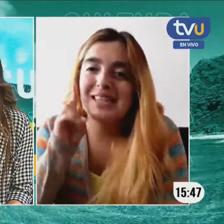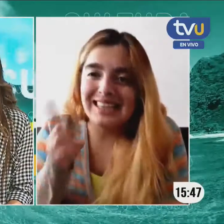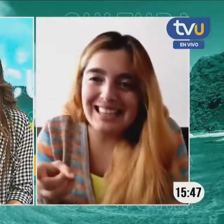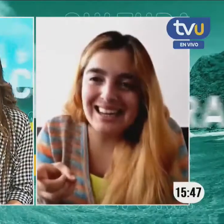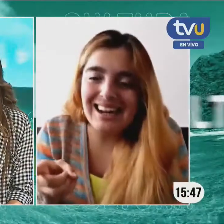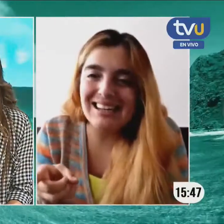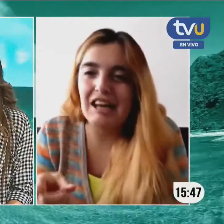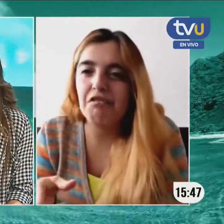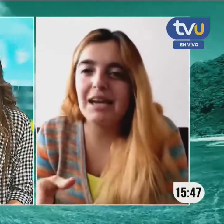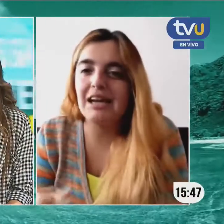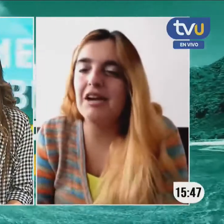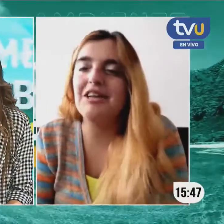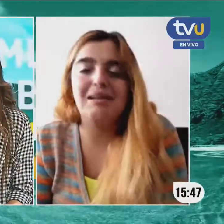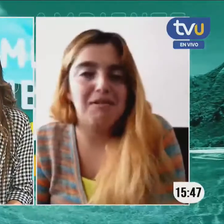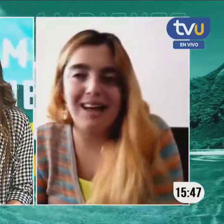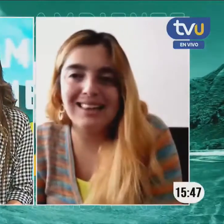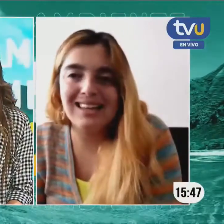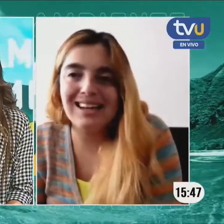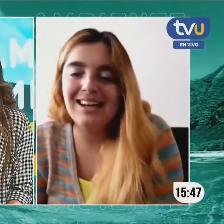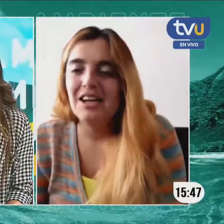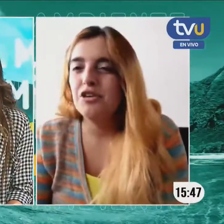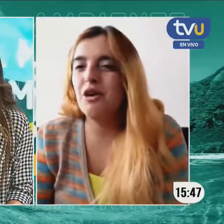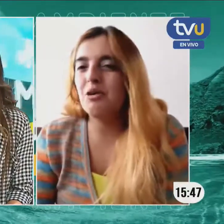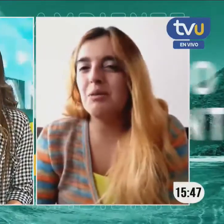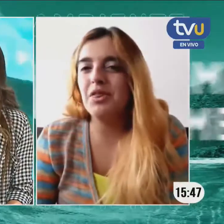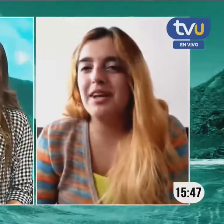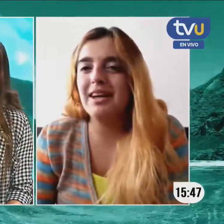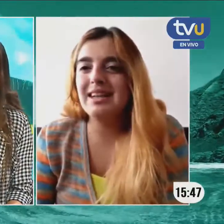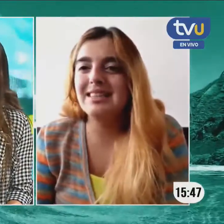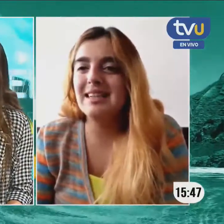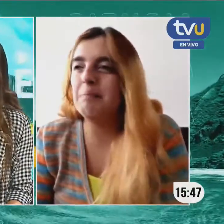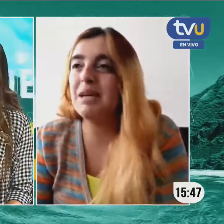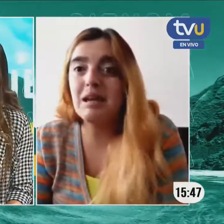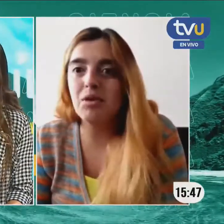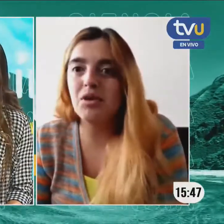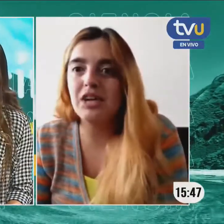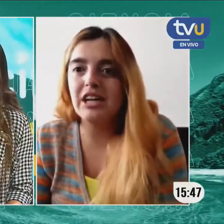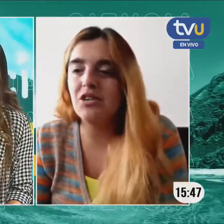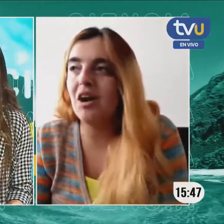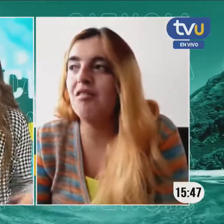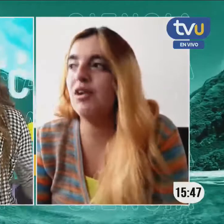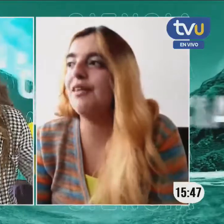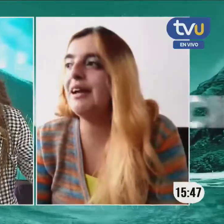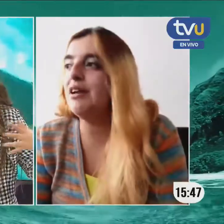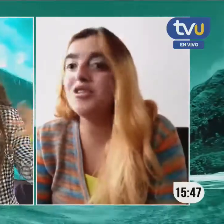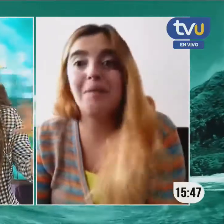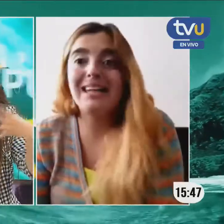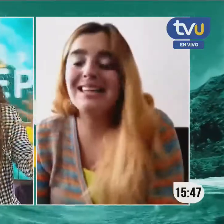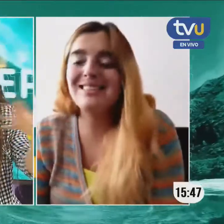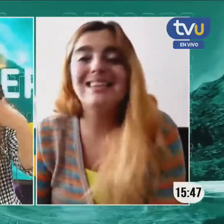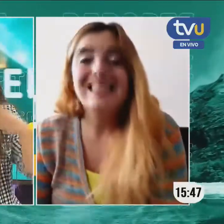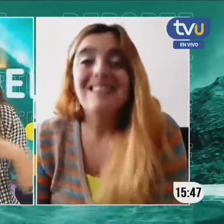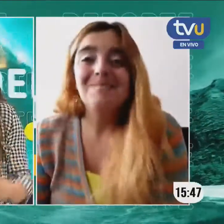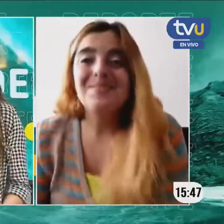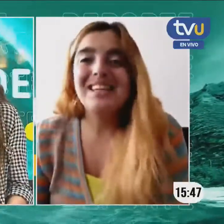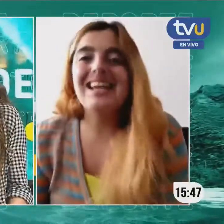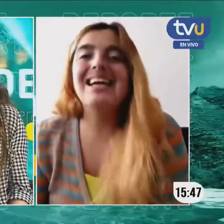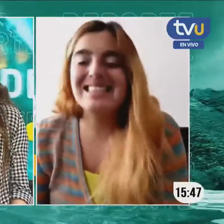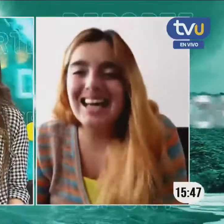de nuestra tía, que fue la que nos leyó la Mafalda. Nos acordamos de ese primo que nos habló de otro país. La tribu que nos